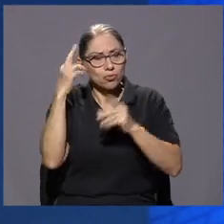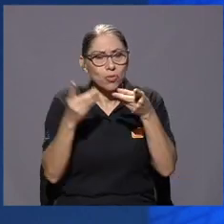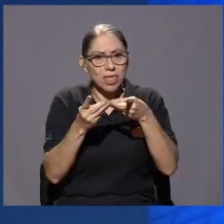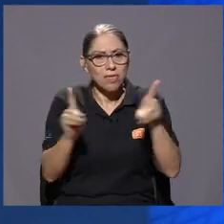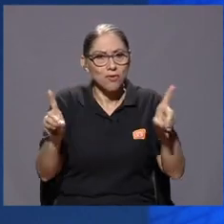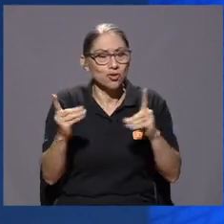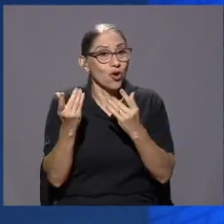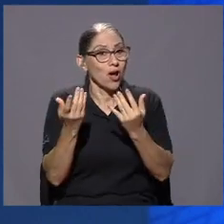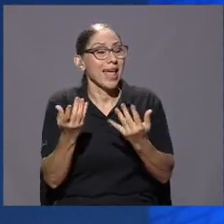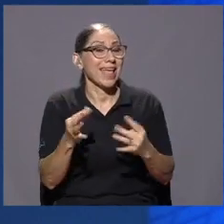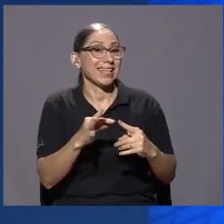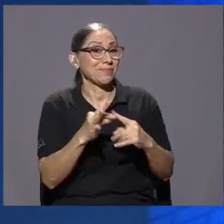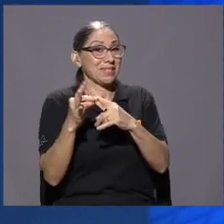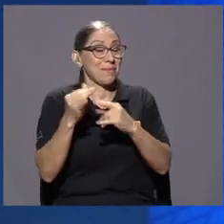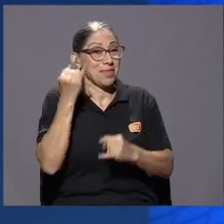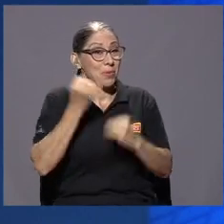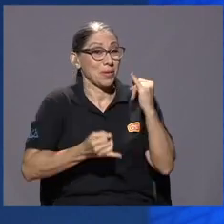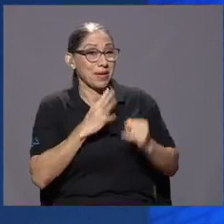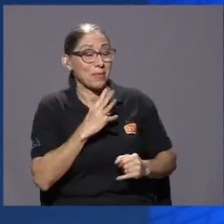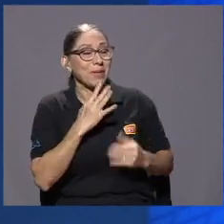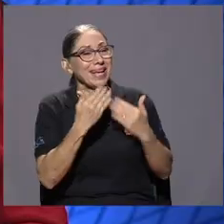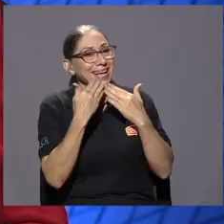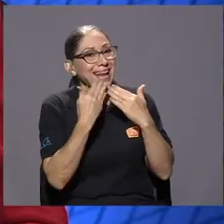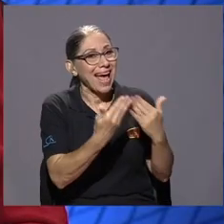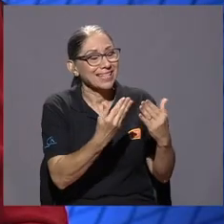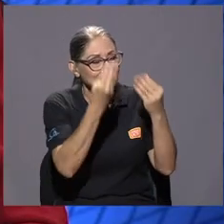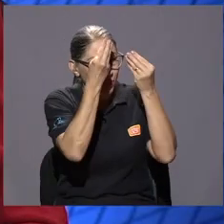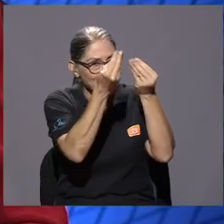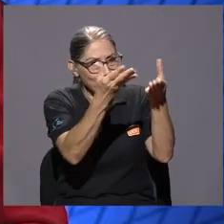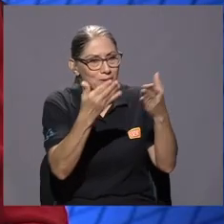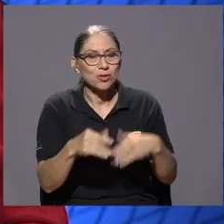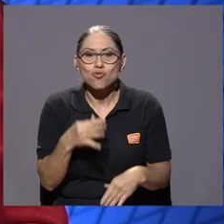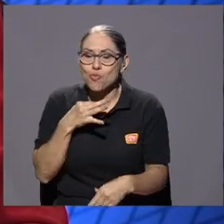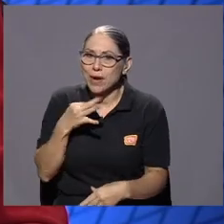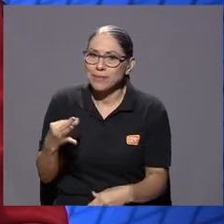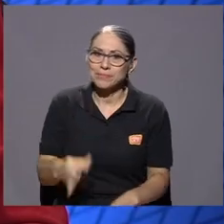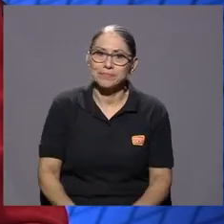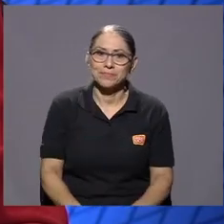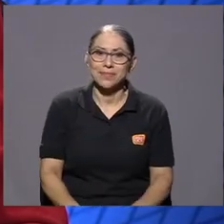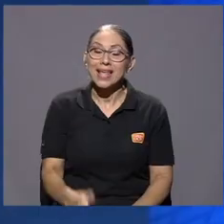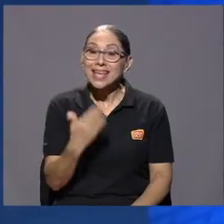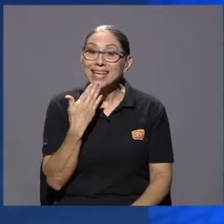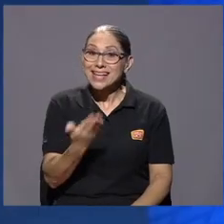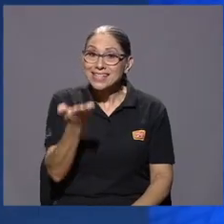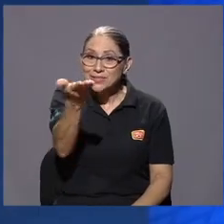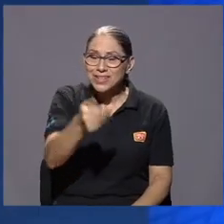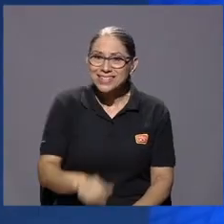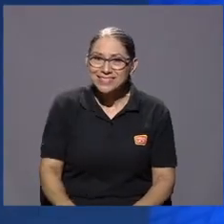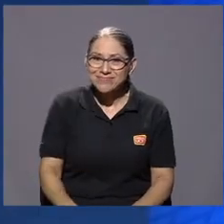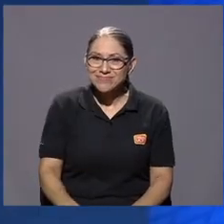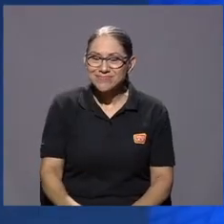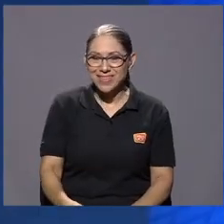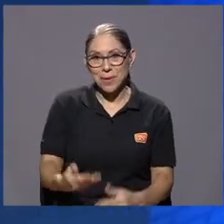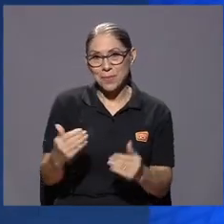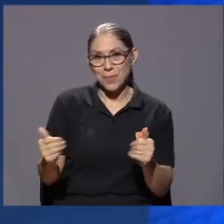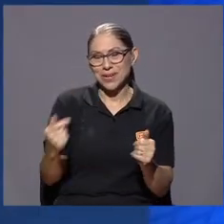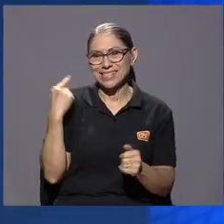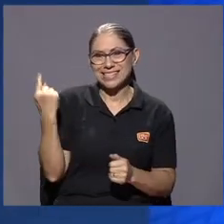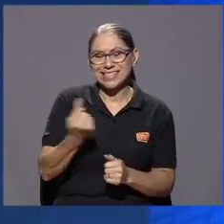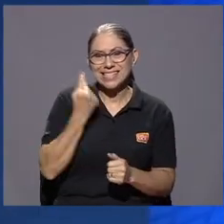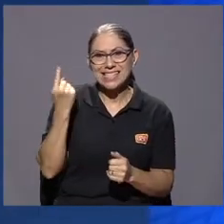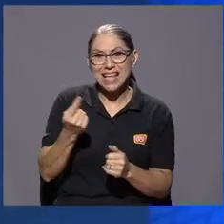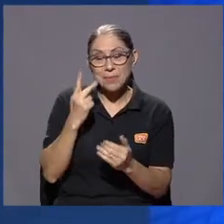esta última que abordamos en este bloque. Gracias de verdad por la información. Ha sido un placer. Y gracias a ustedes por